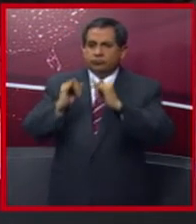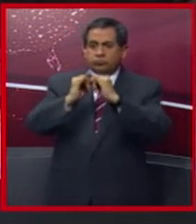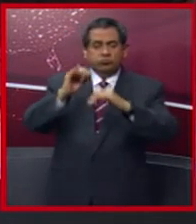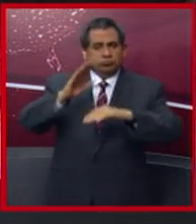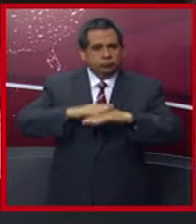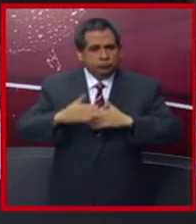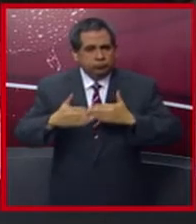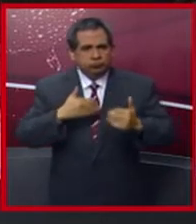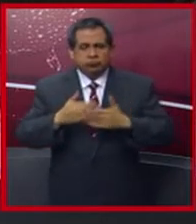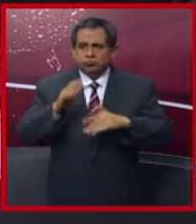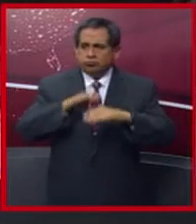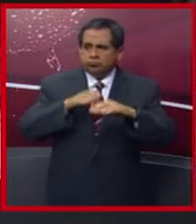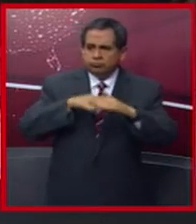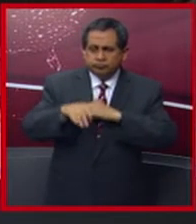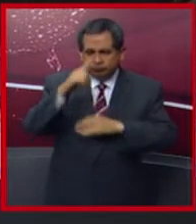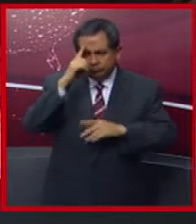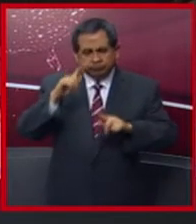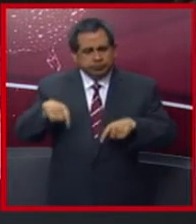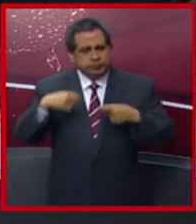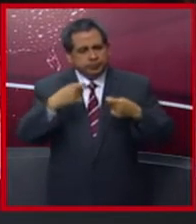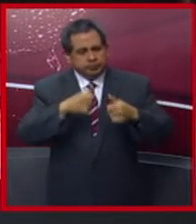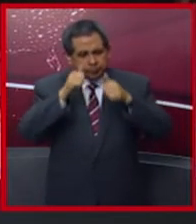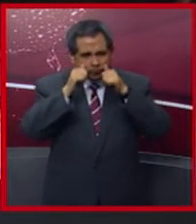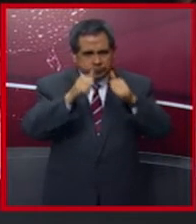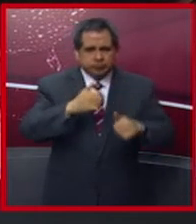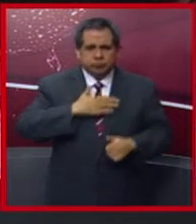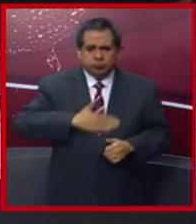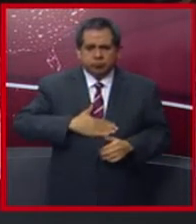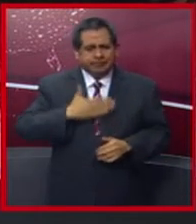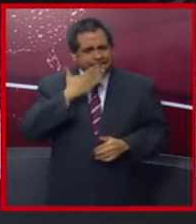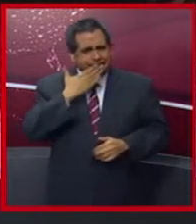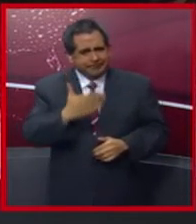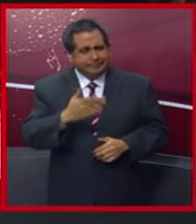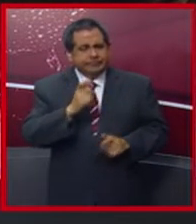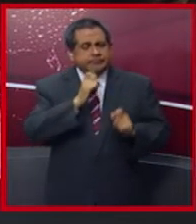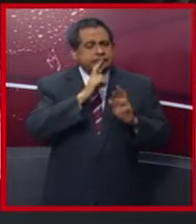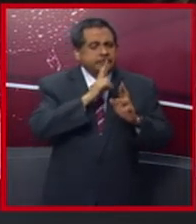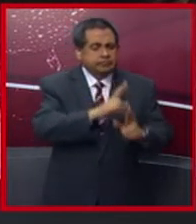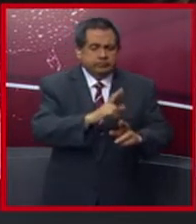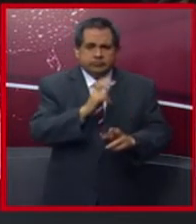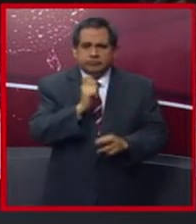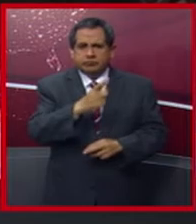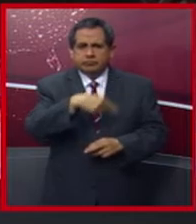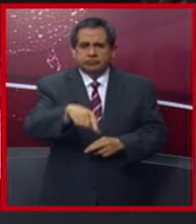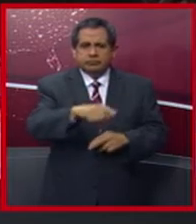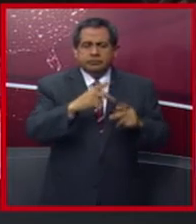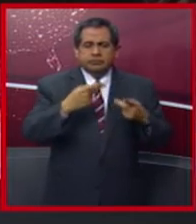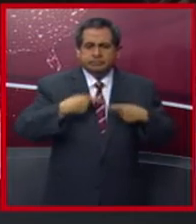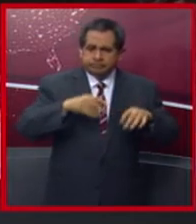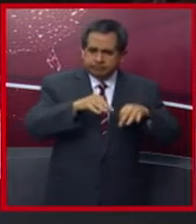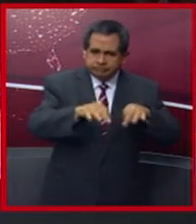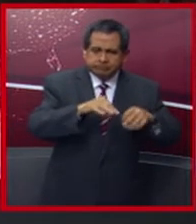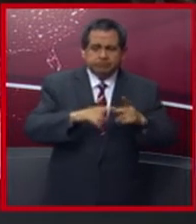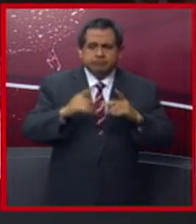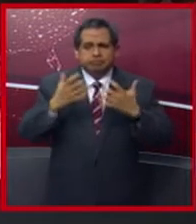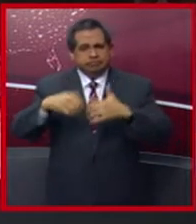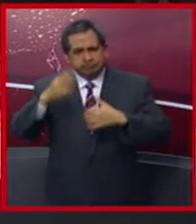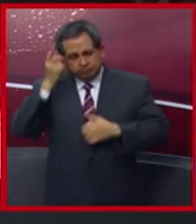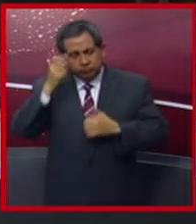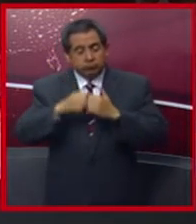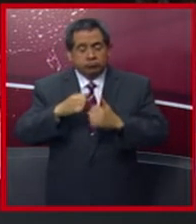modernas, asequibles, que permitan sustancialmente dar una solución a los trabajadores y a los empleadores con una materia